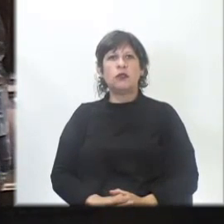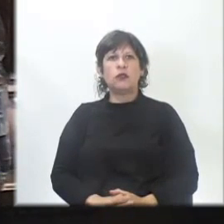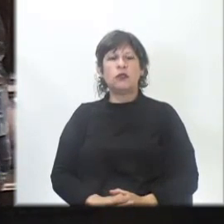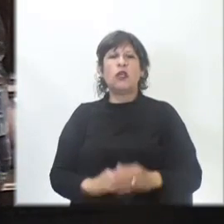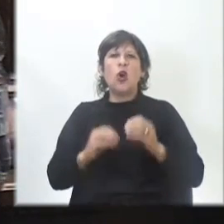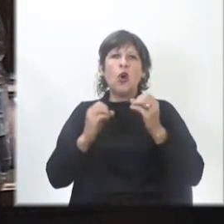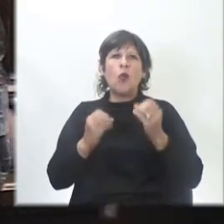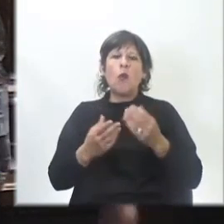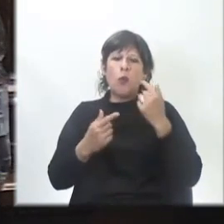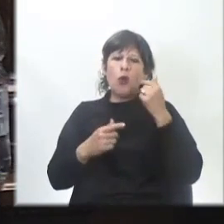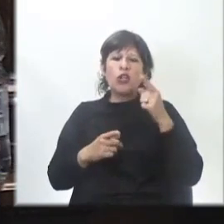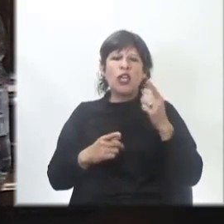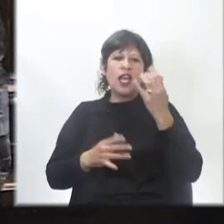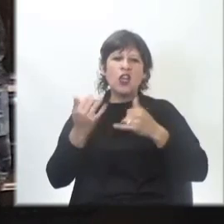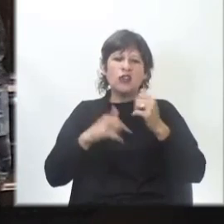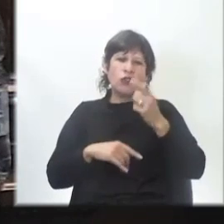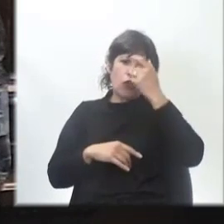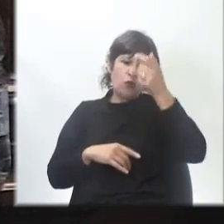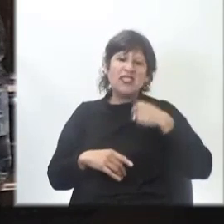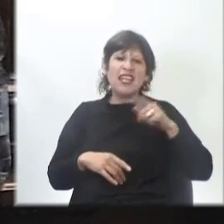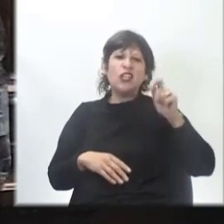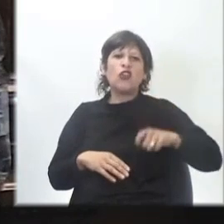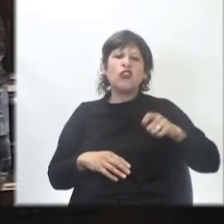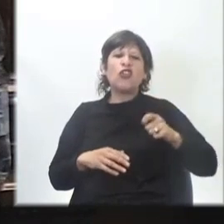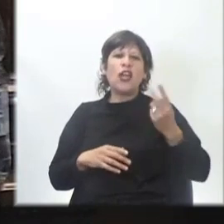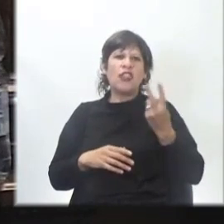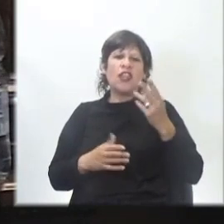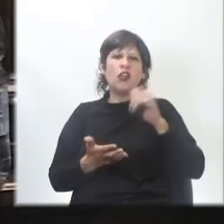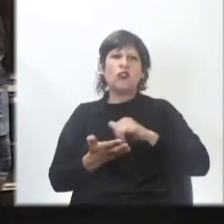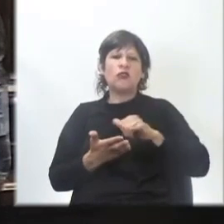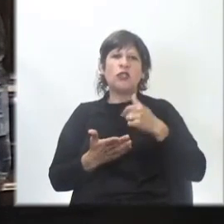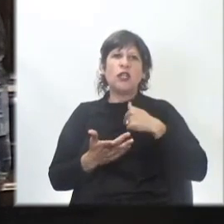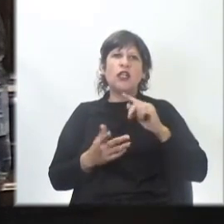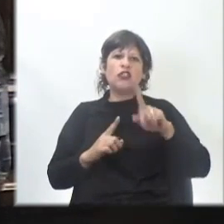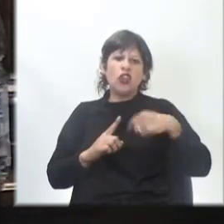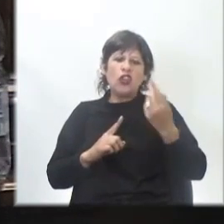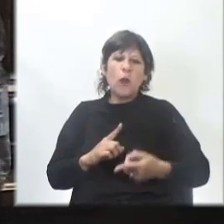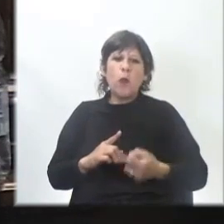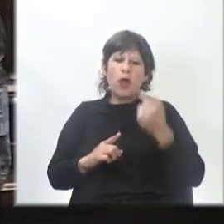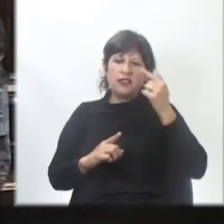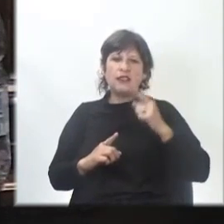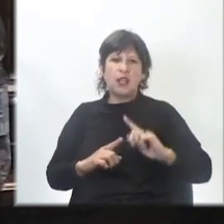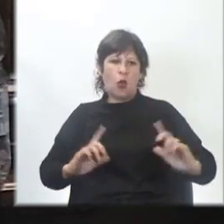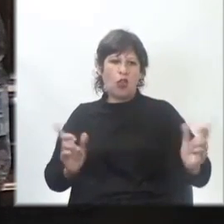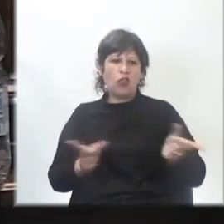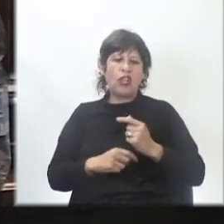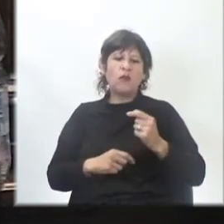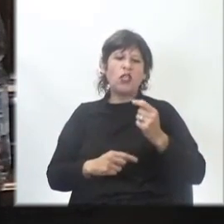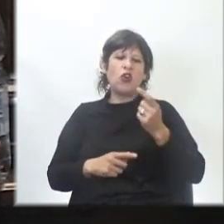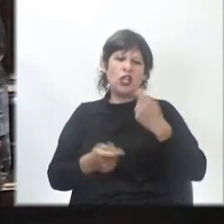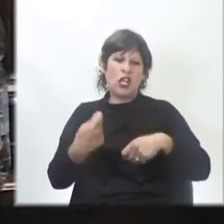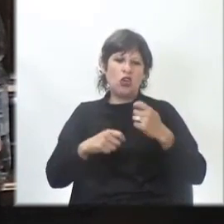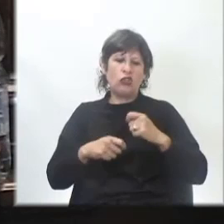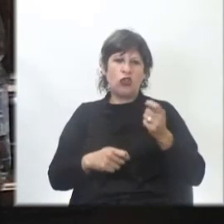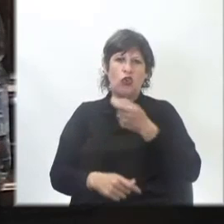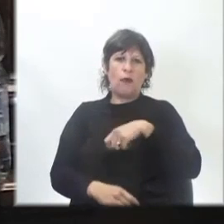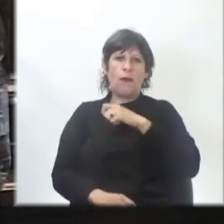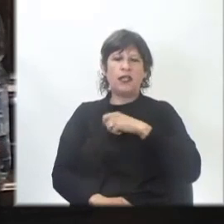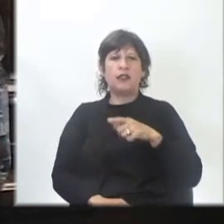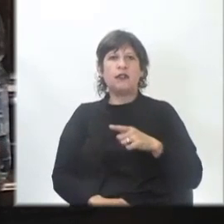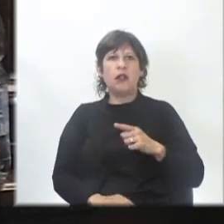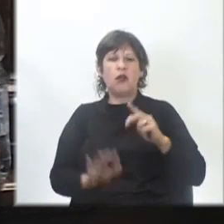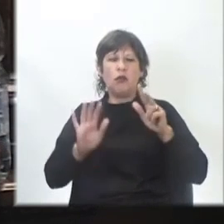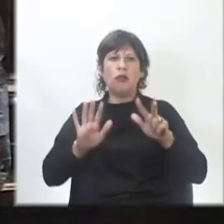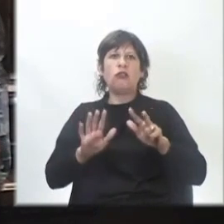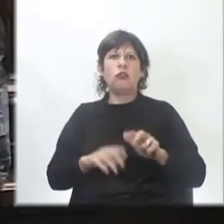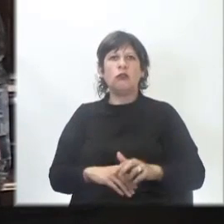¿Por qué motivo los informes técnicos y jurídicos de las aeronaves adquiridas son posteriores al cierre del negocio con España?